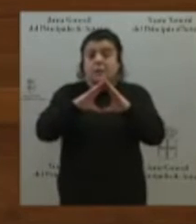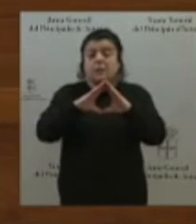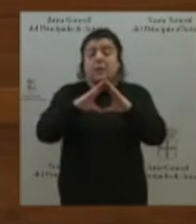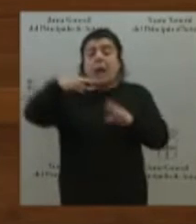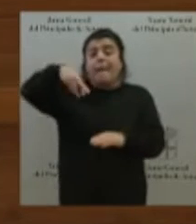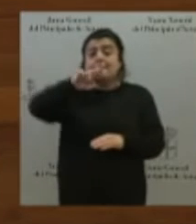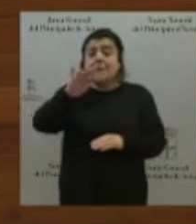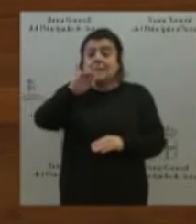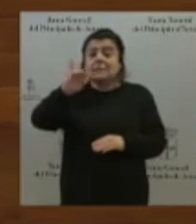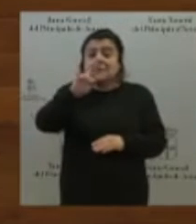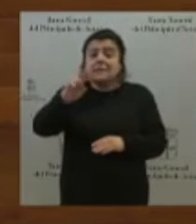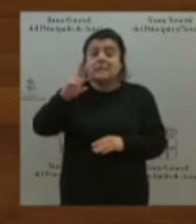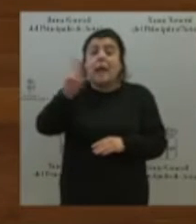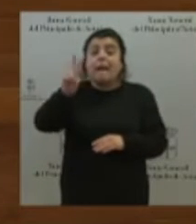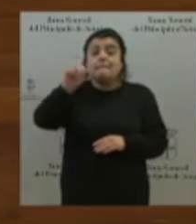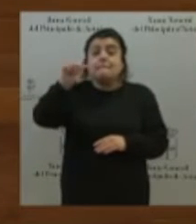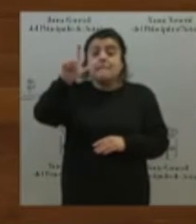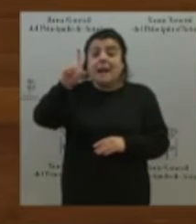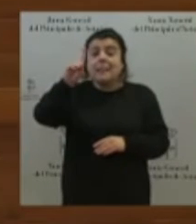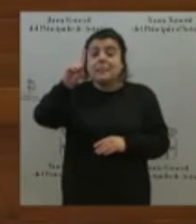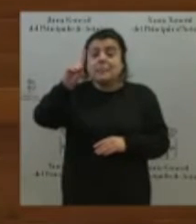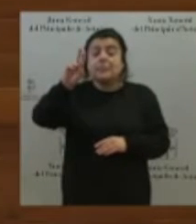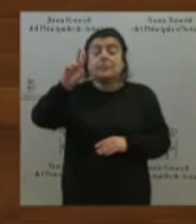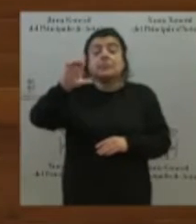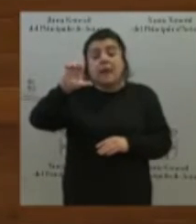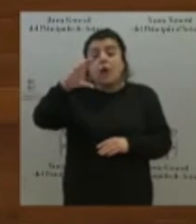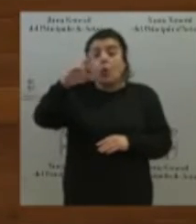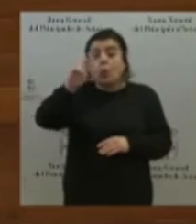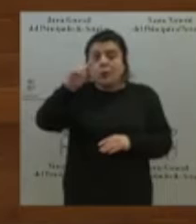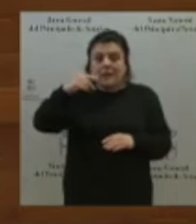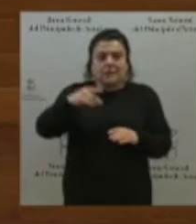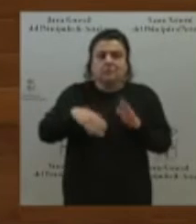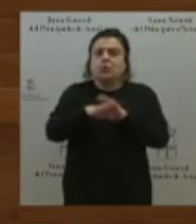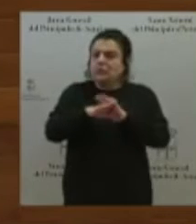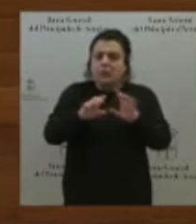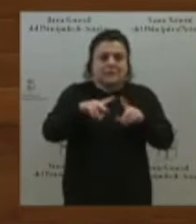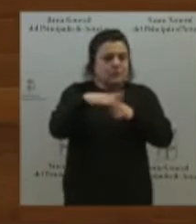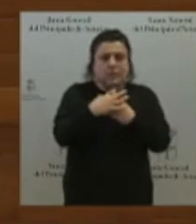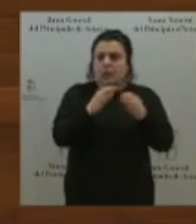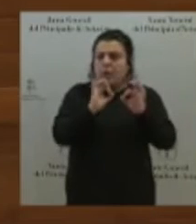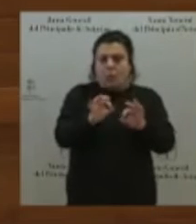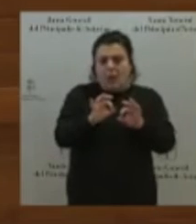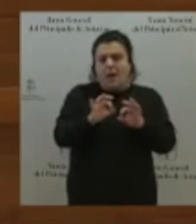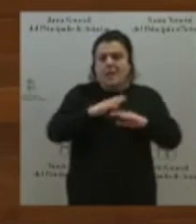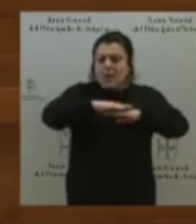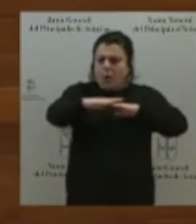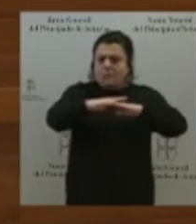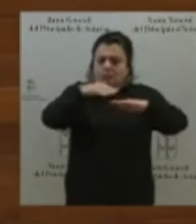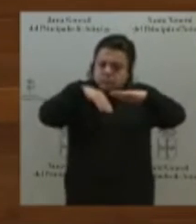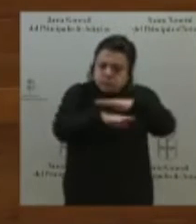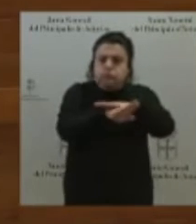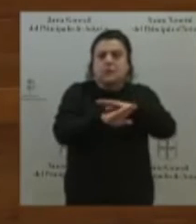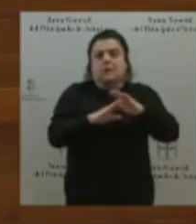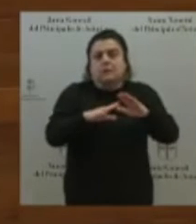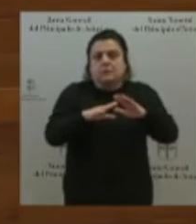de hormigón encima de la piedra. Por eso, lo que planteamos es que no vayamos a ocurrencias, sino que planifiquemos